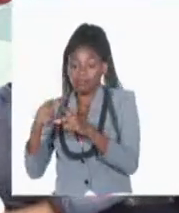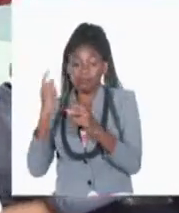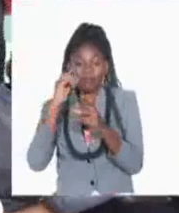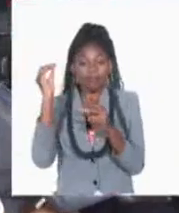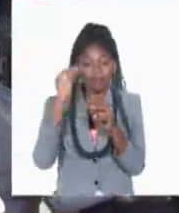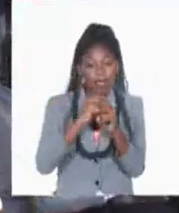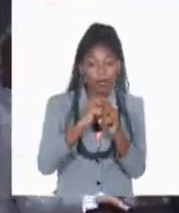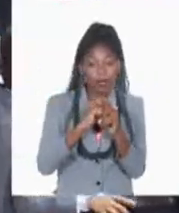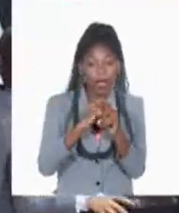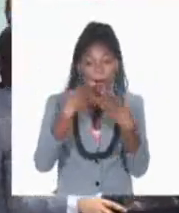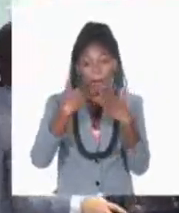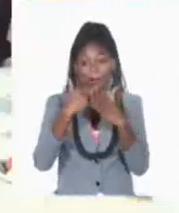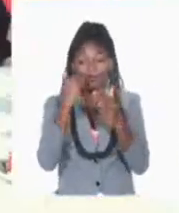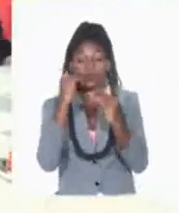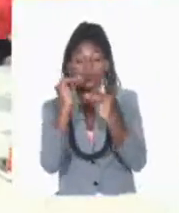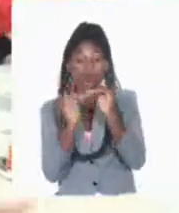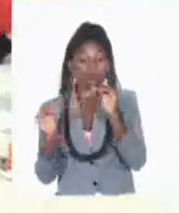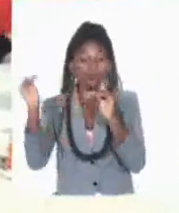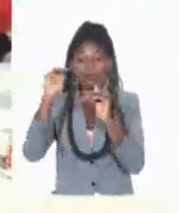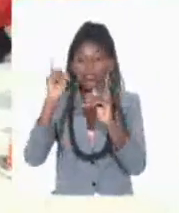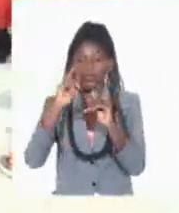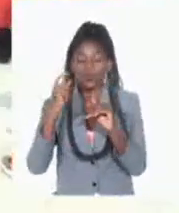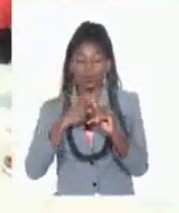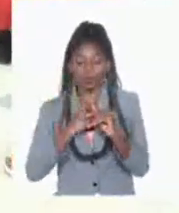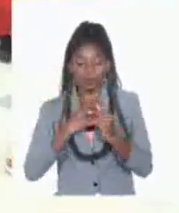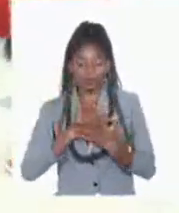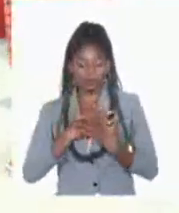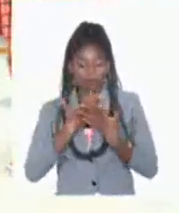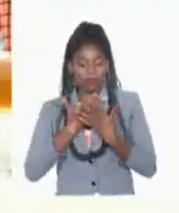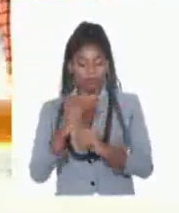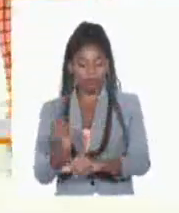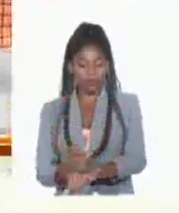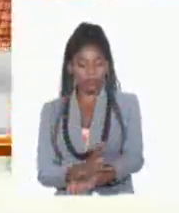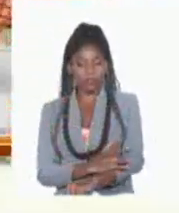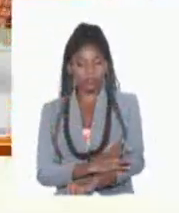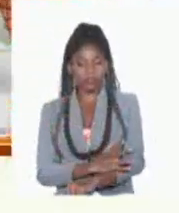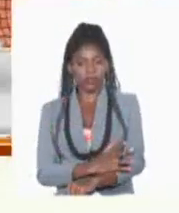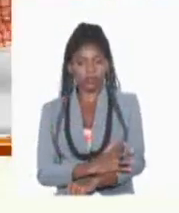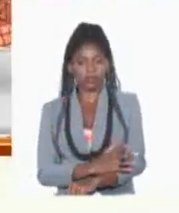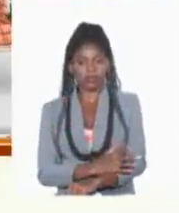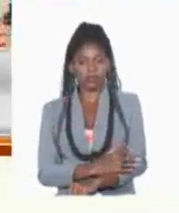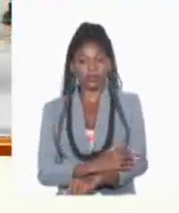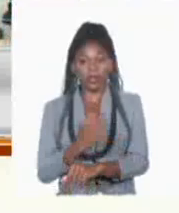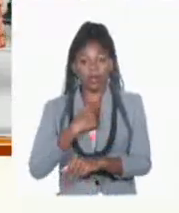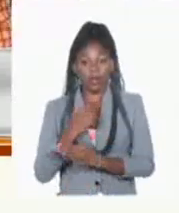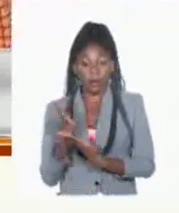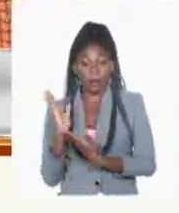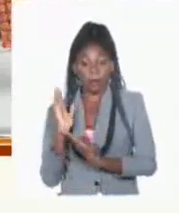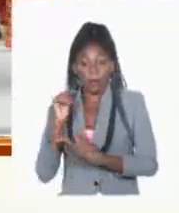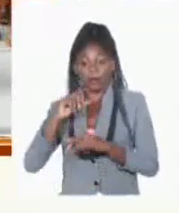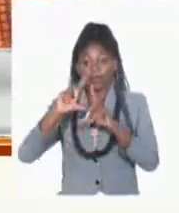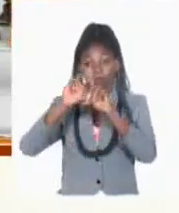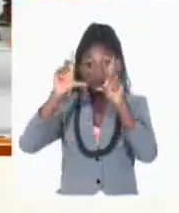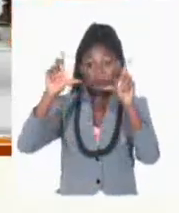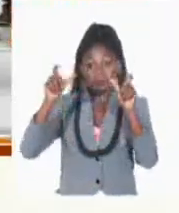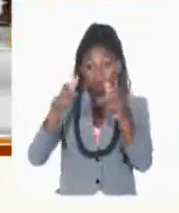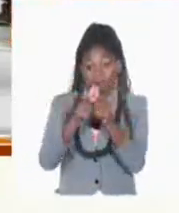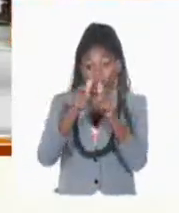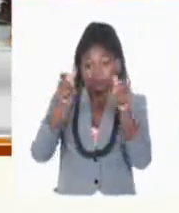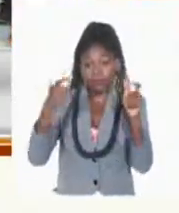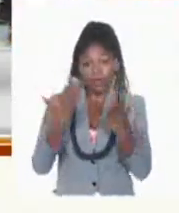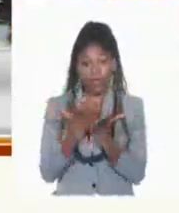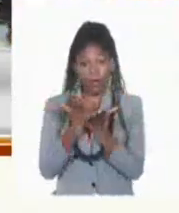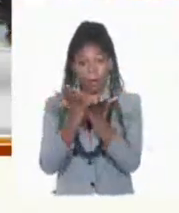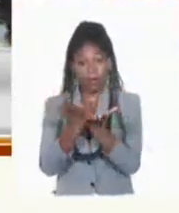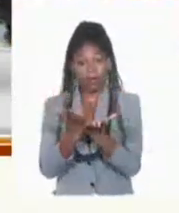material nunca va a estar por encima de lo espiritual. Estar con Parra aquí, que es el exponente más grande que tiene el país, es un regalo para